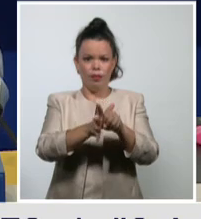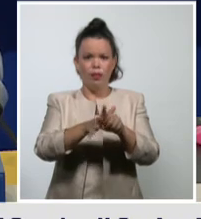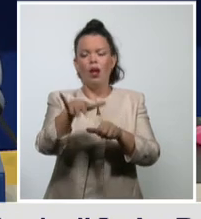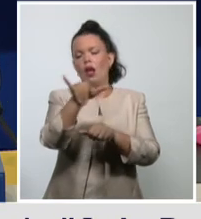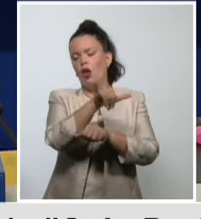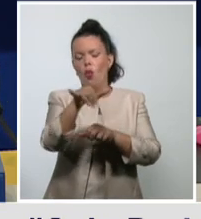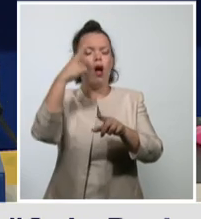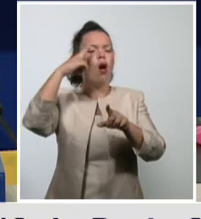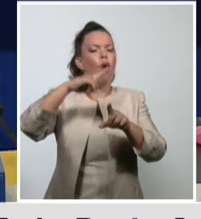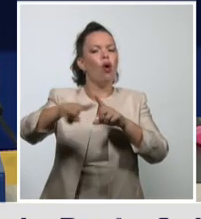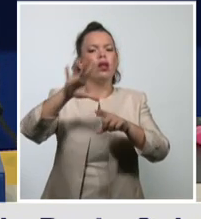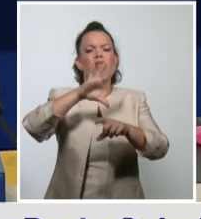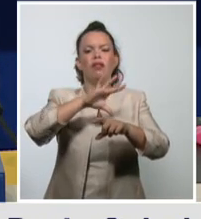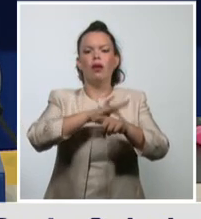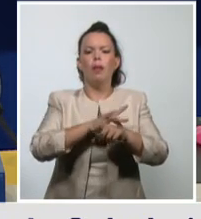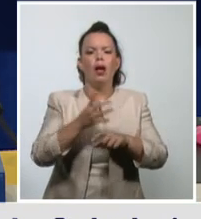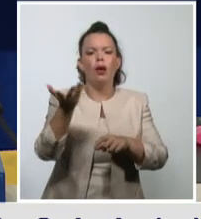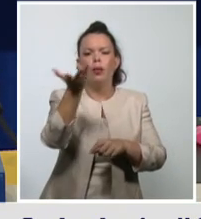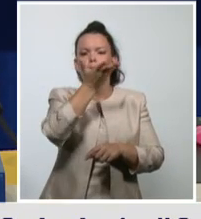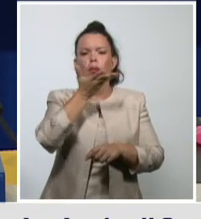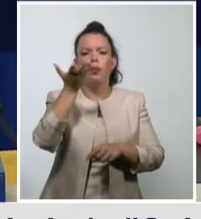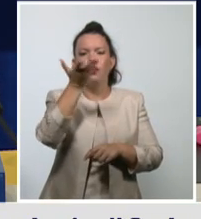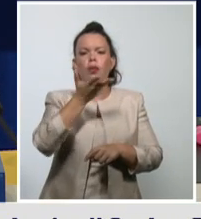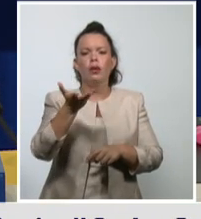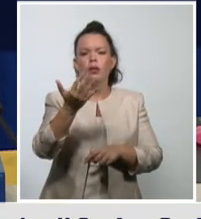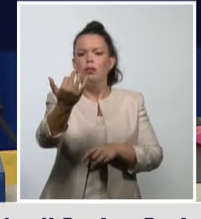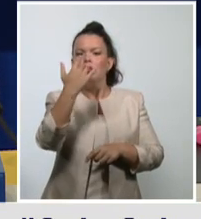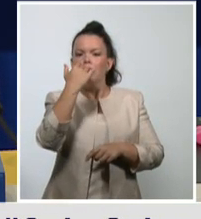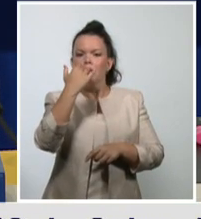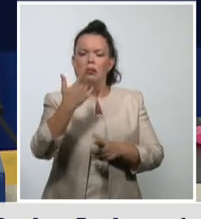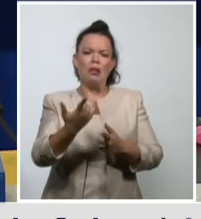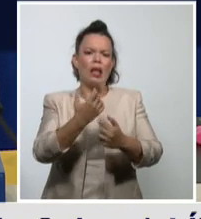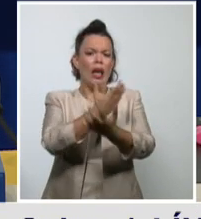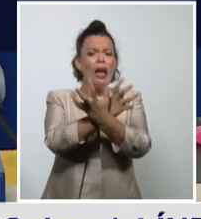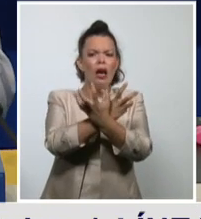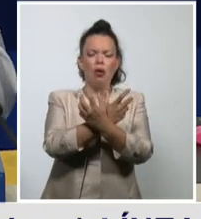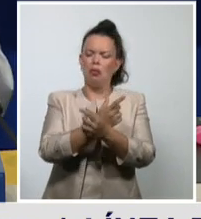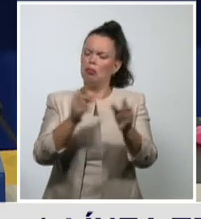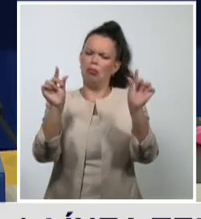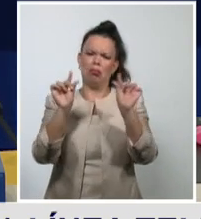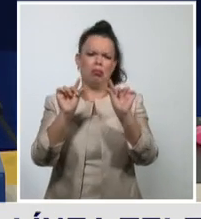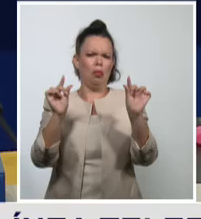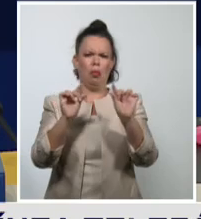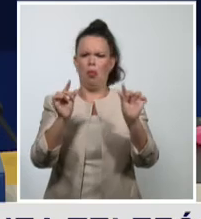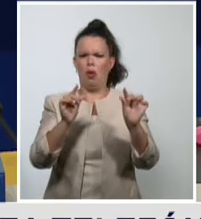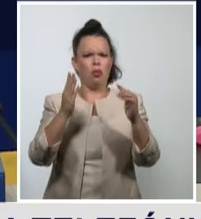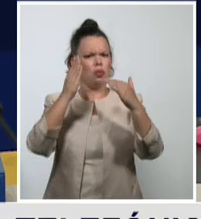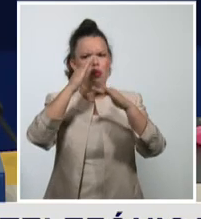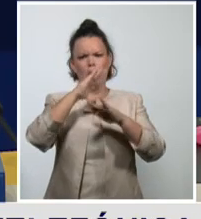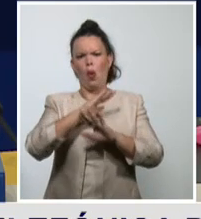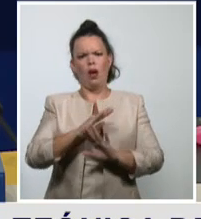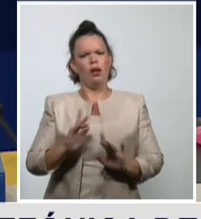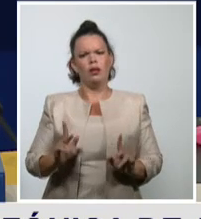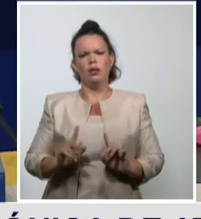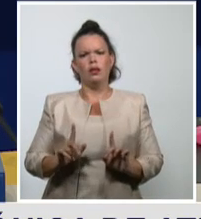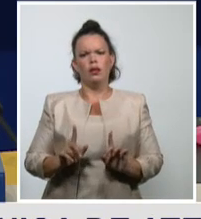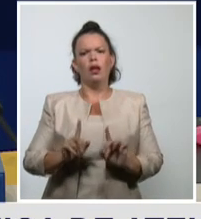respiratorias, el riesgo es muy poco, porque solamente